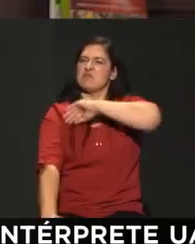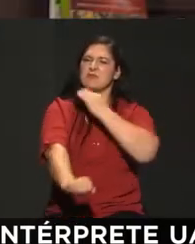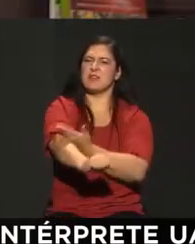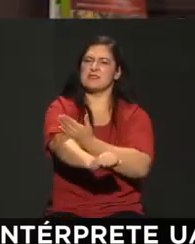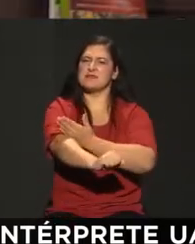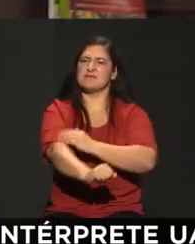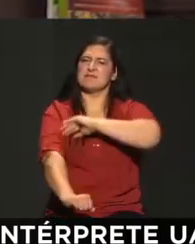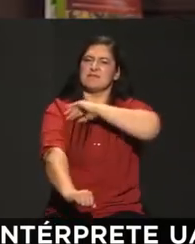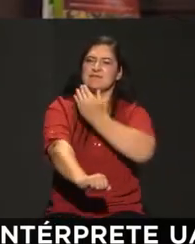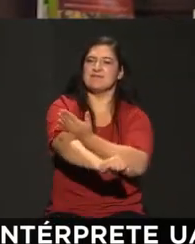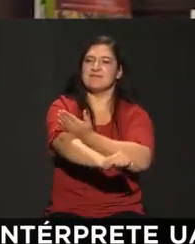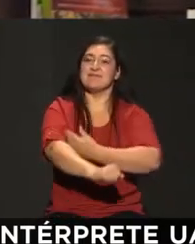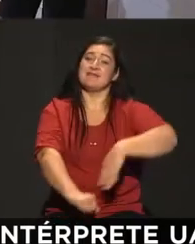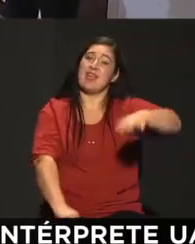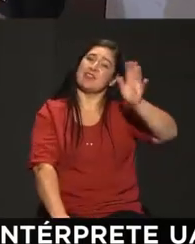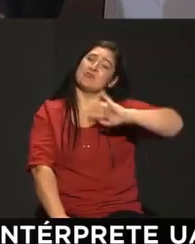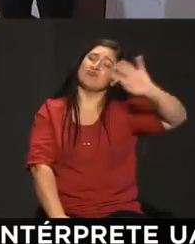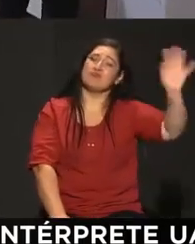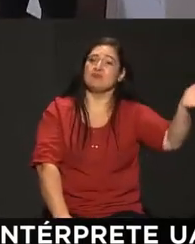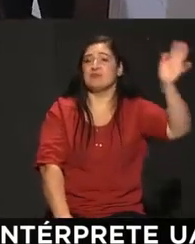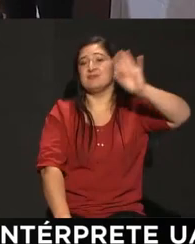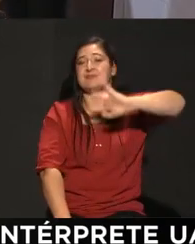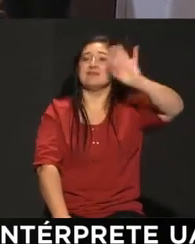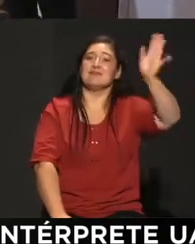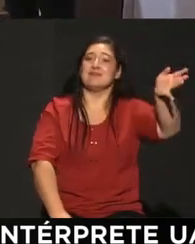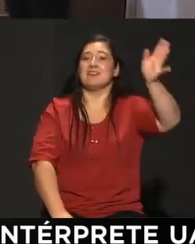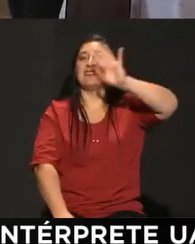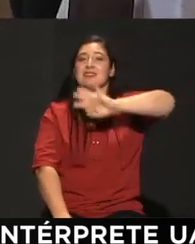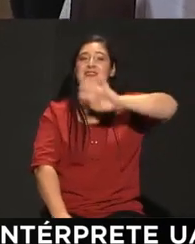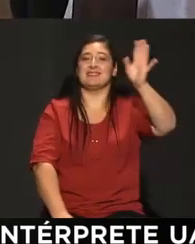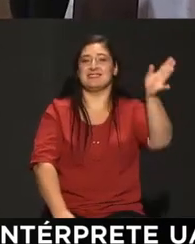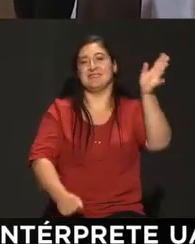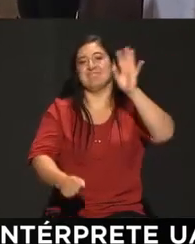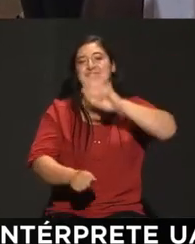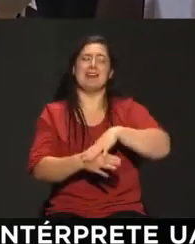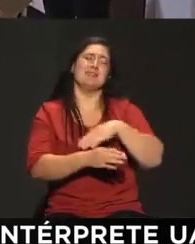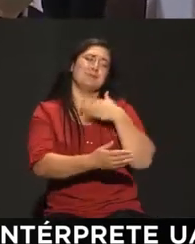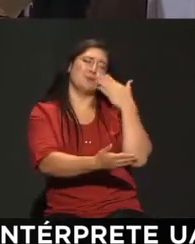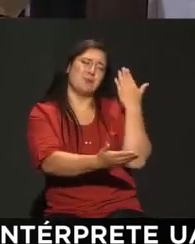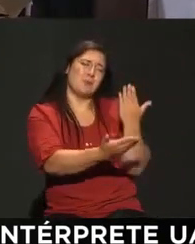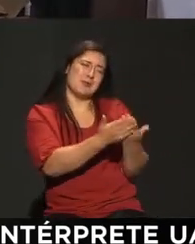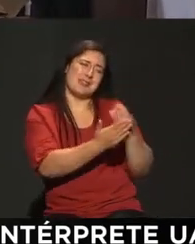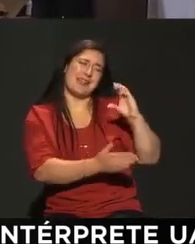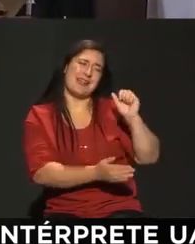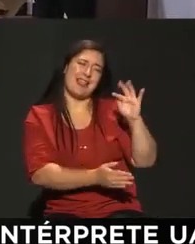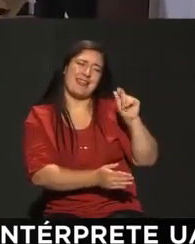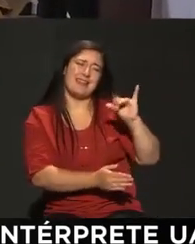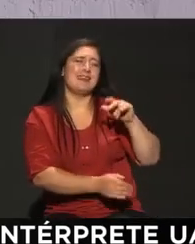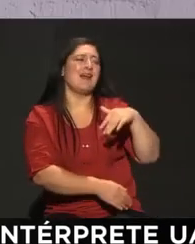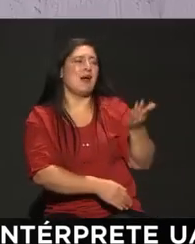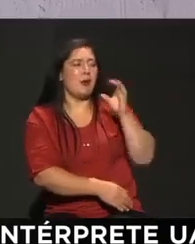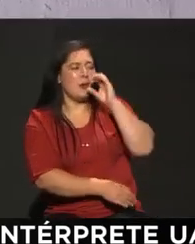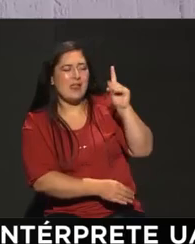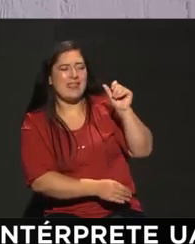¡Fuerza! ¡Fuerza! ¡Adiós! ¡Fuerza! ¡Adiós! ¡Adiós! Catalina. Bueno, Catalina, muchas gracias por acompañarnos. David,